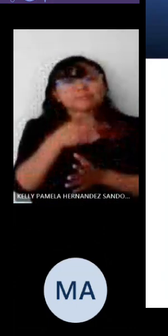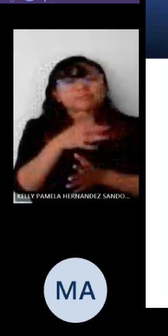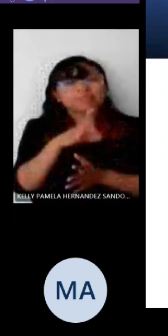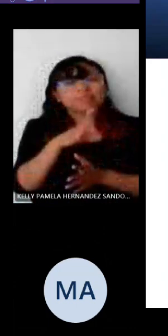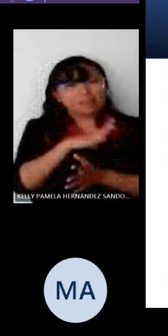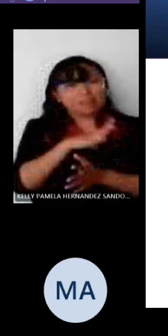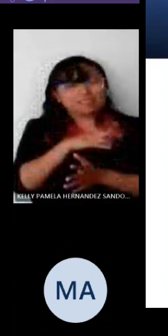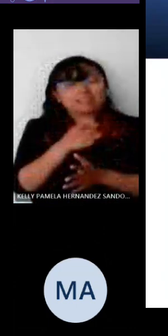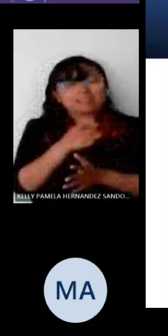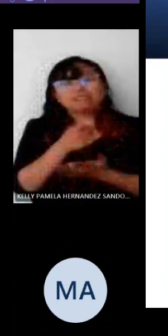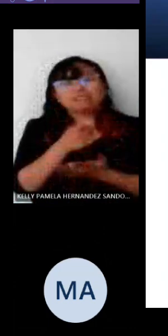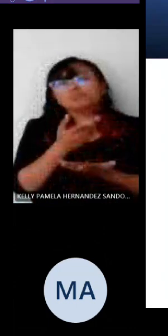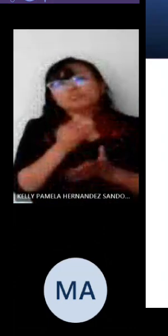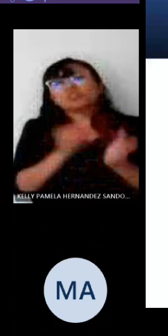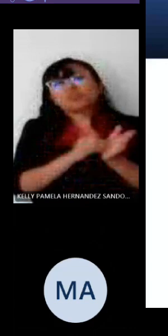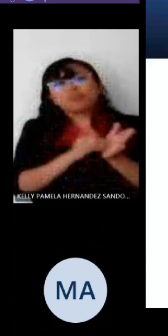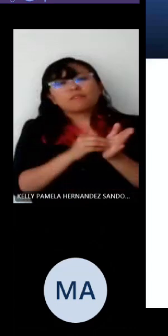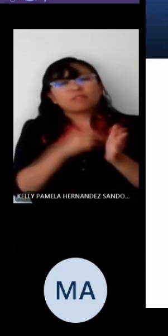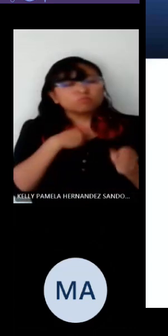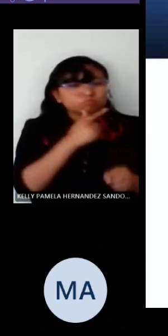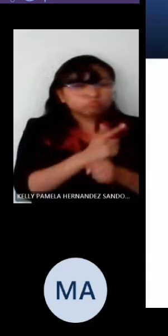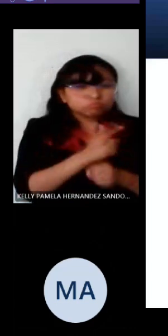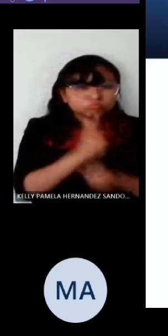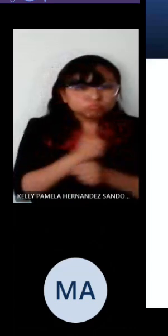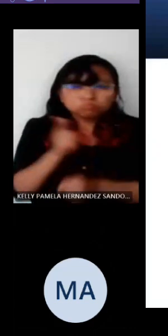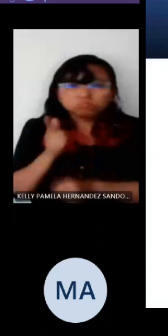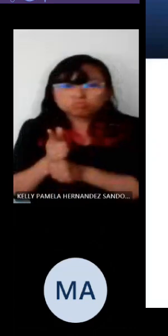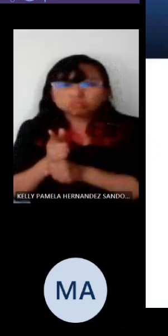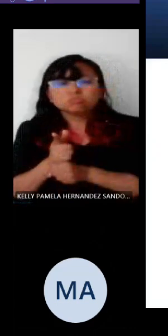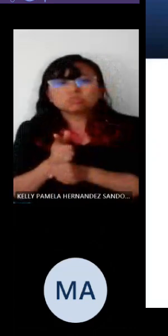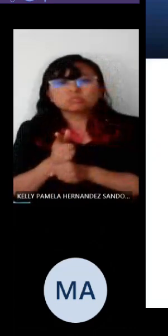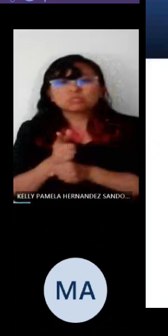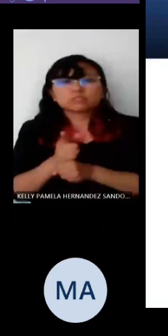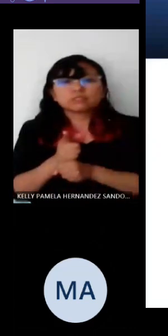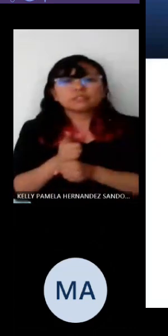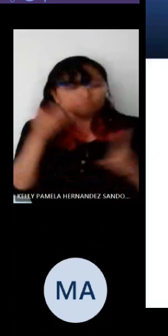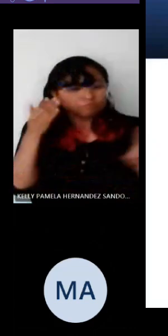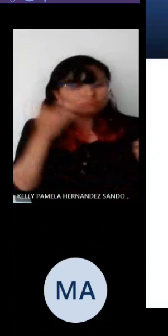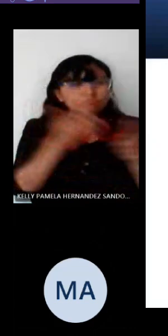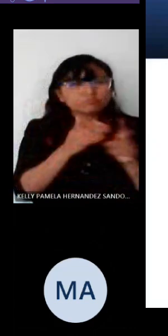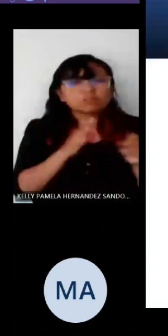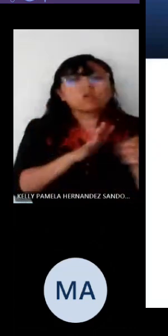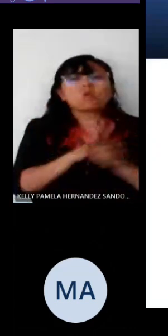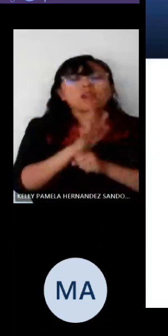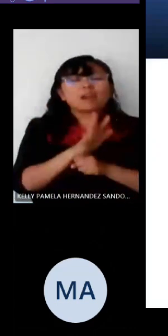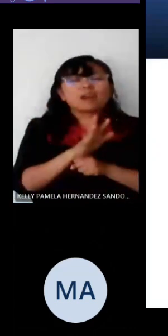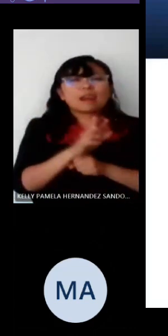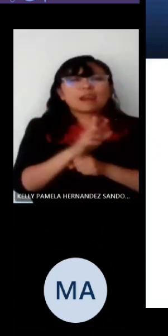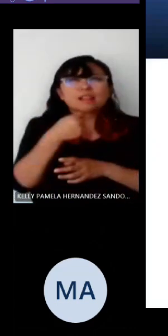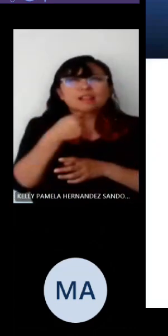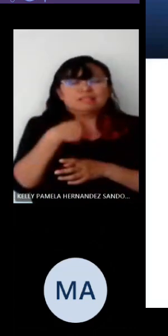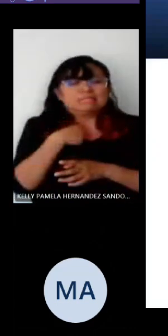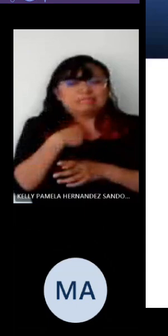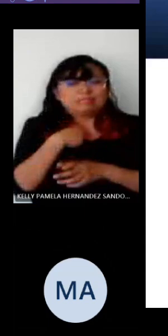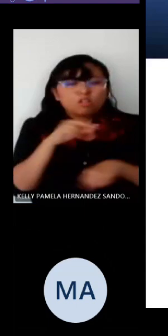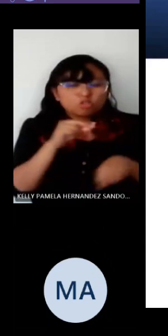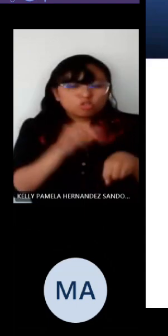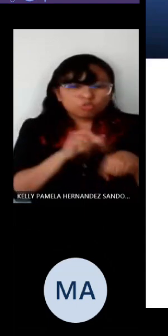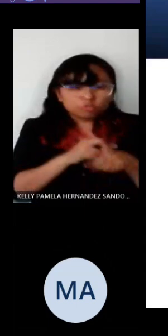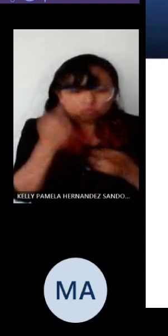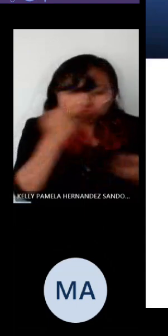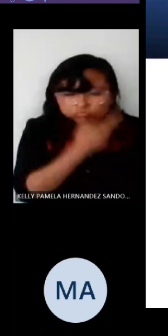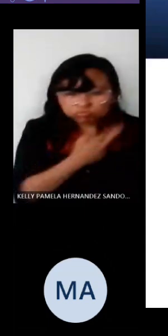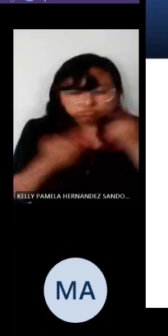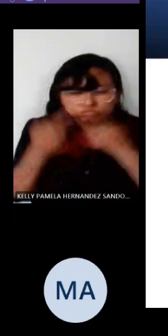técnico se pueden identificar las variantes, pero desde el punto de vista de la traducción de eso a la clínica del paciente nos